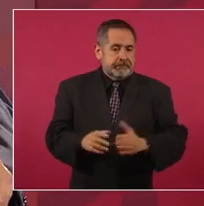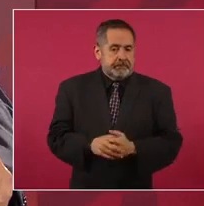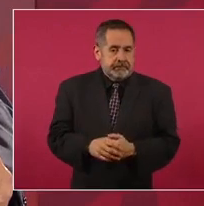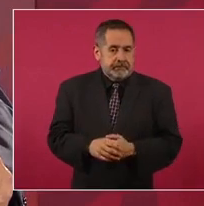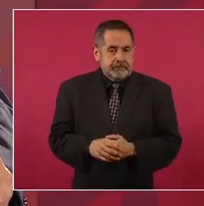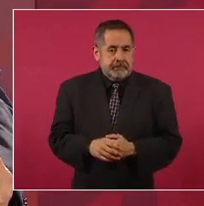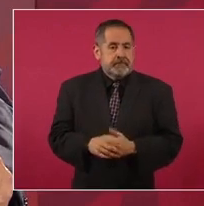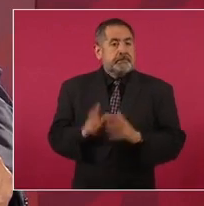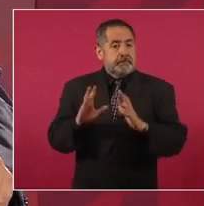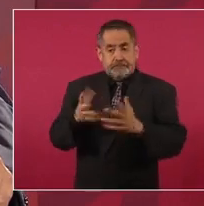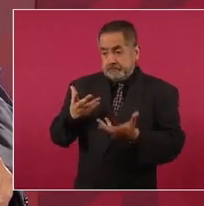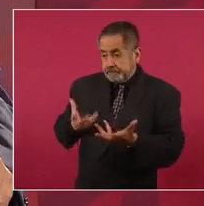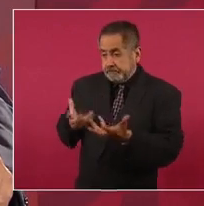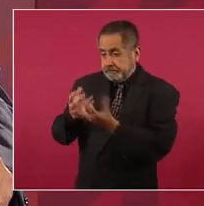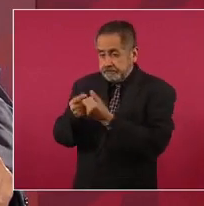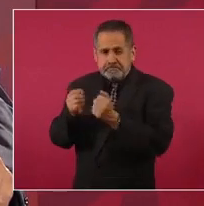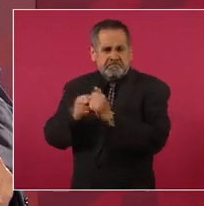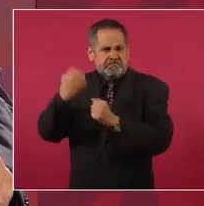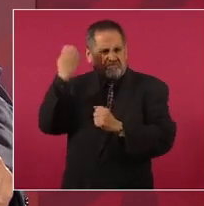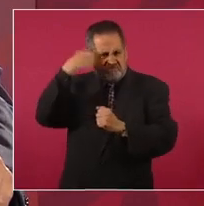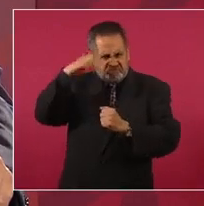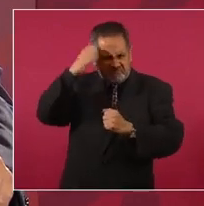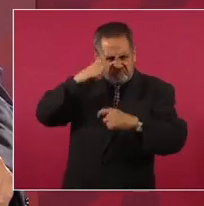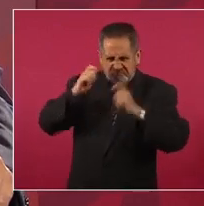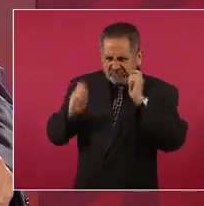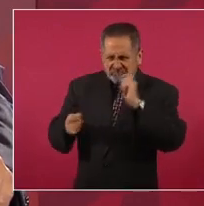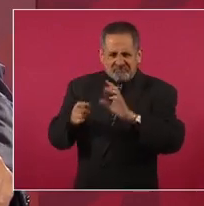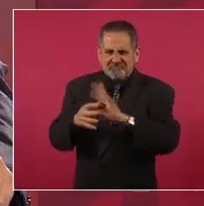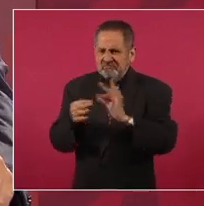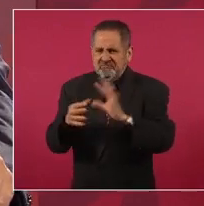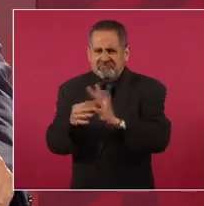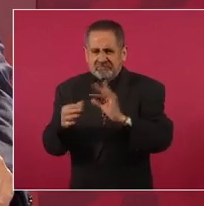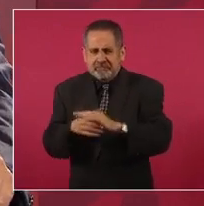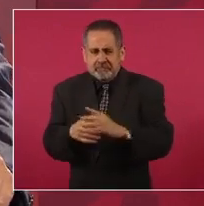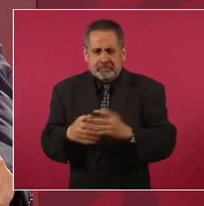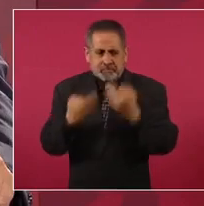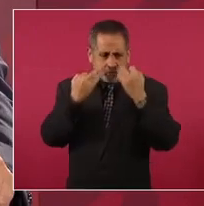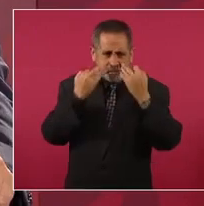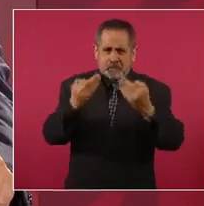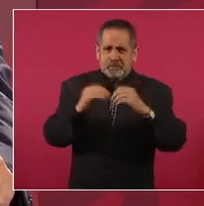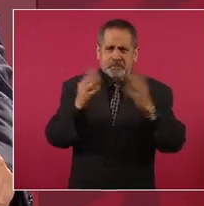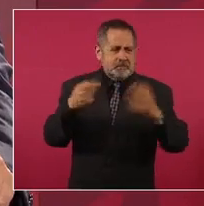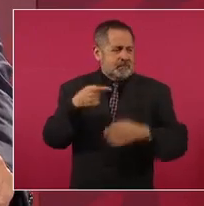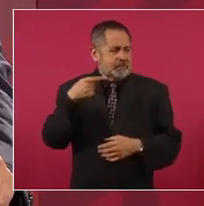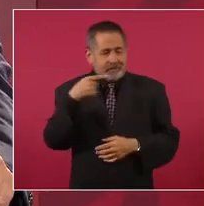contaron con el apoyo de expertos y quedó de manifiesto